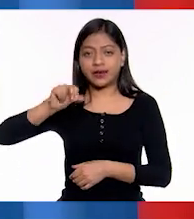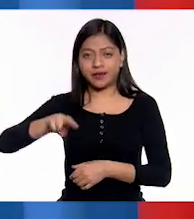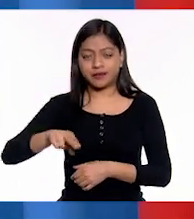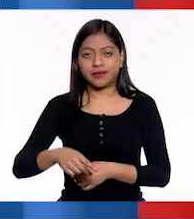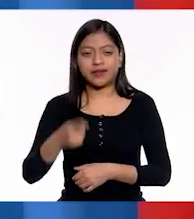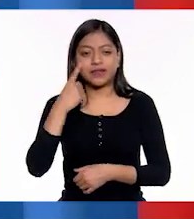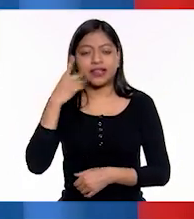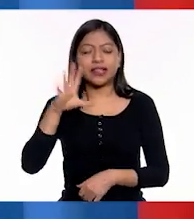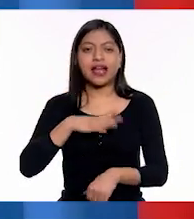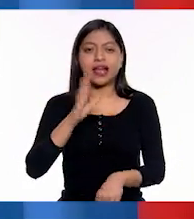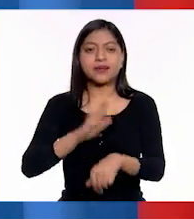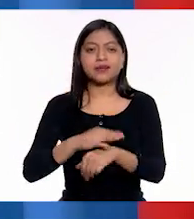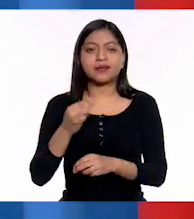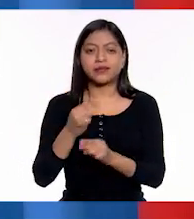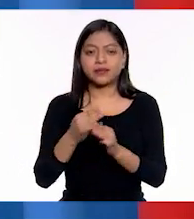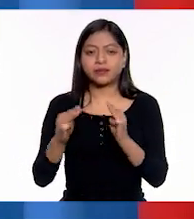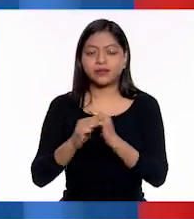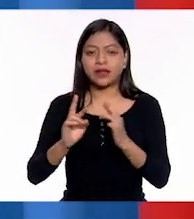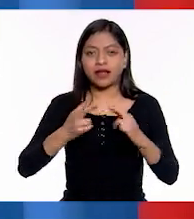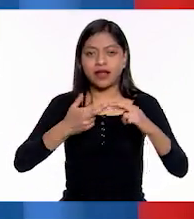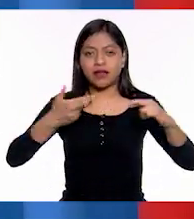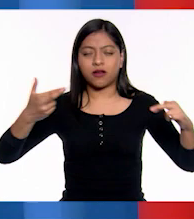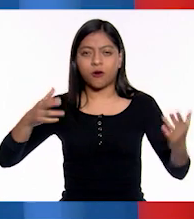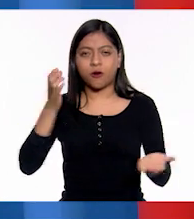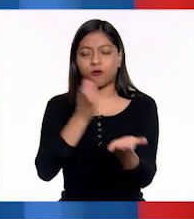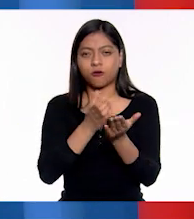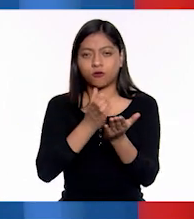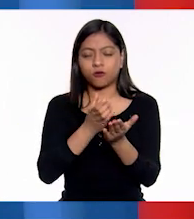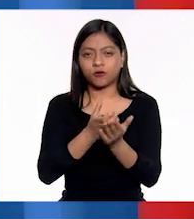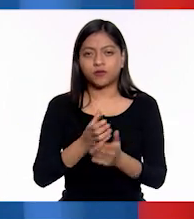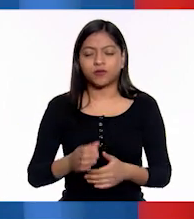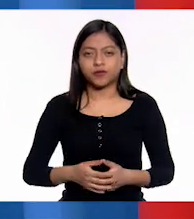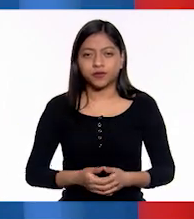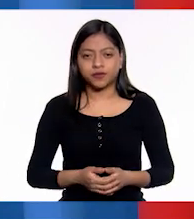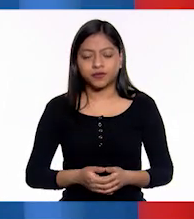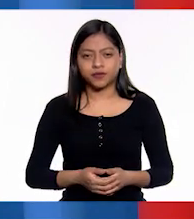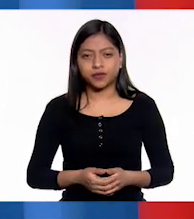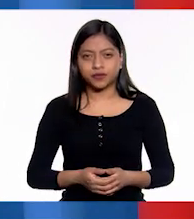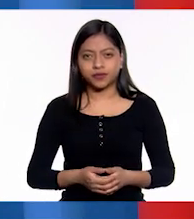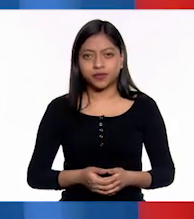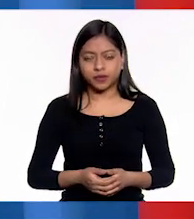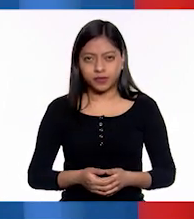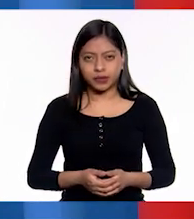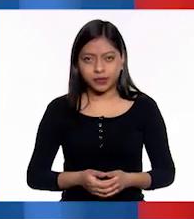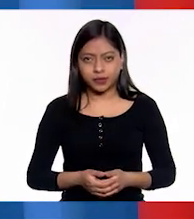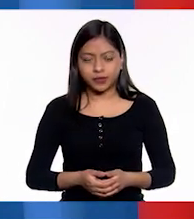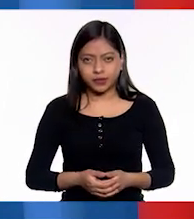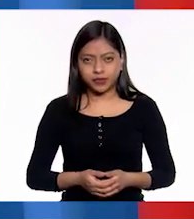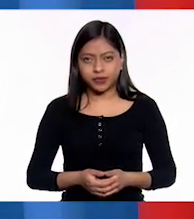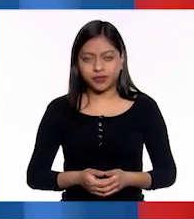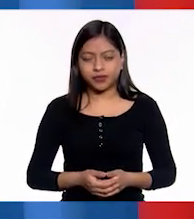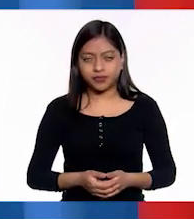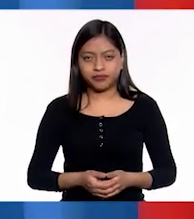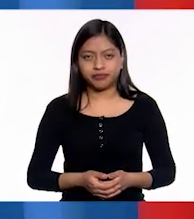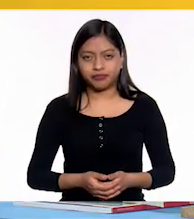me dices de este alambre de cobre que yo ya lo tengo aquí puesto en la estructura, pero que también lo vamos a utilizar?